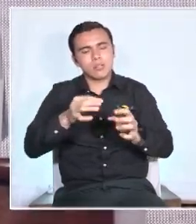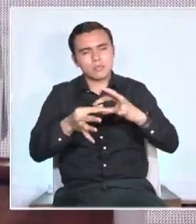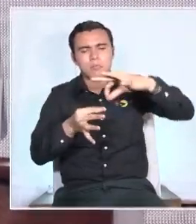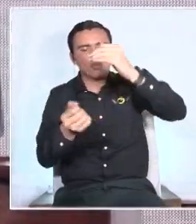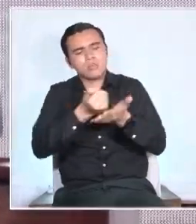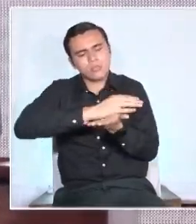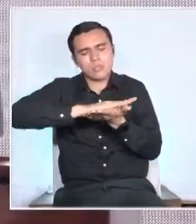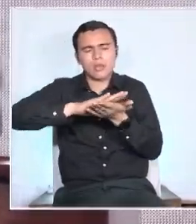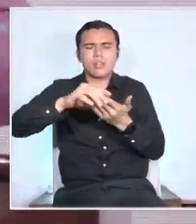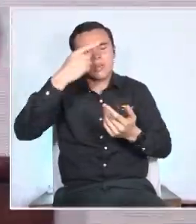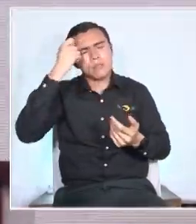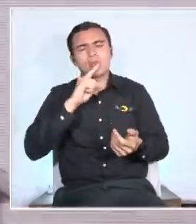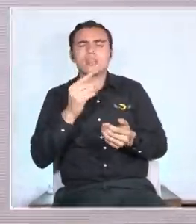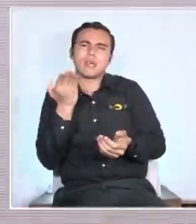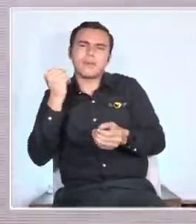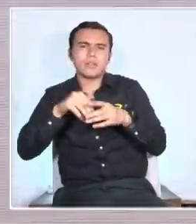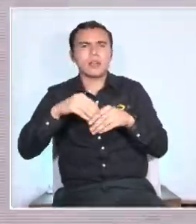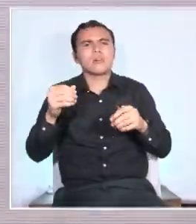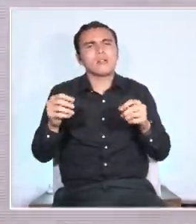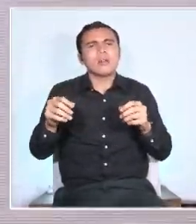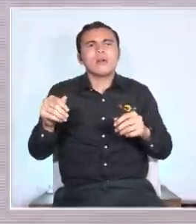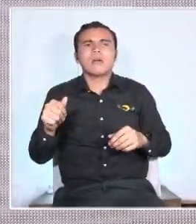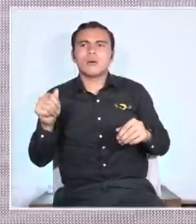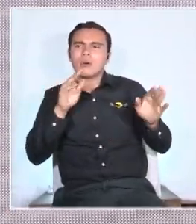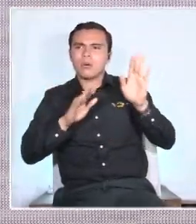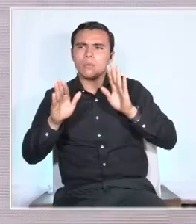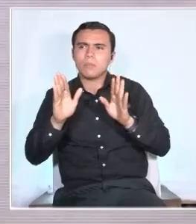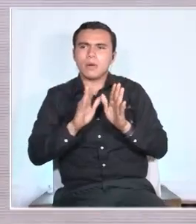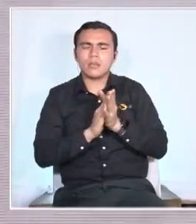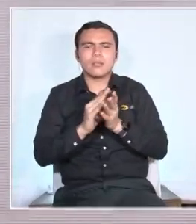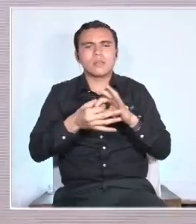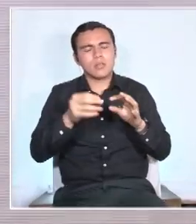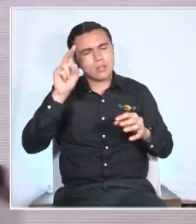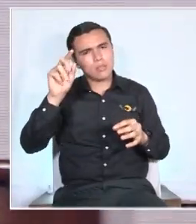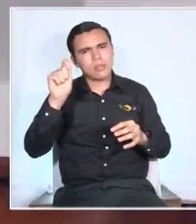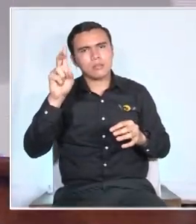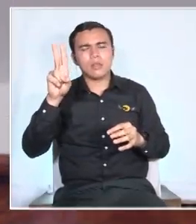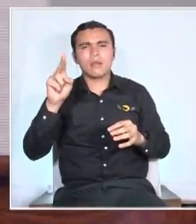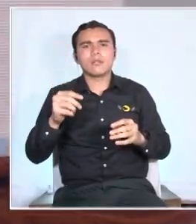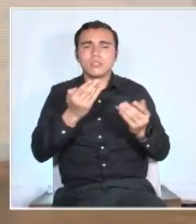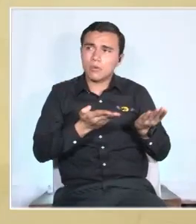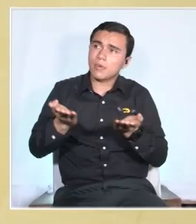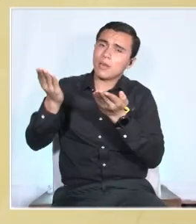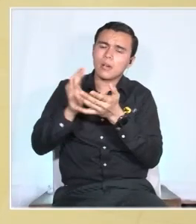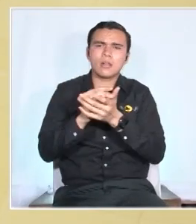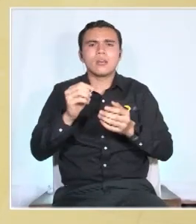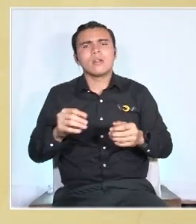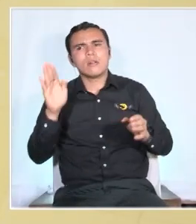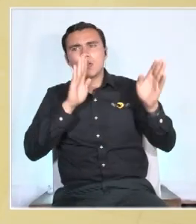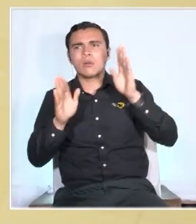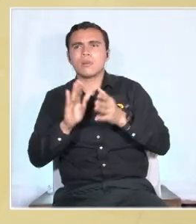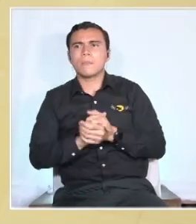Santo. Porque estaba tan ocupado en la televisión, estaba tan ocupado viajando, estaba tan